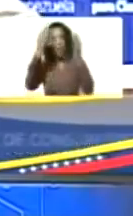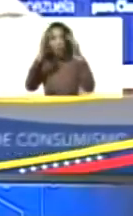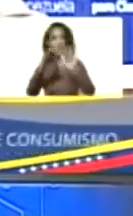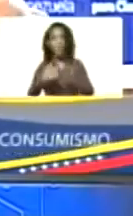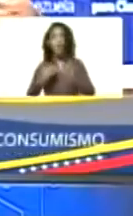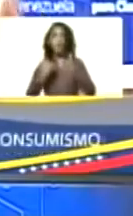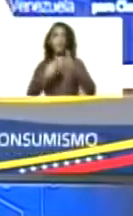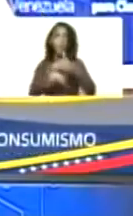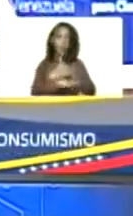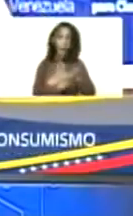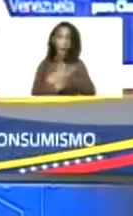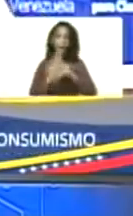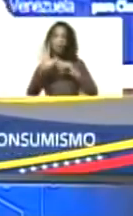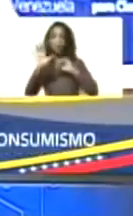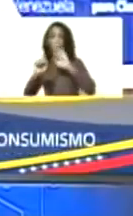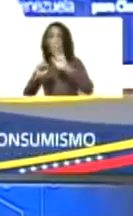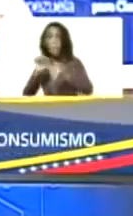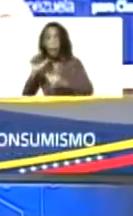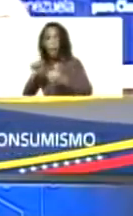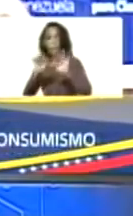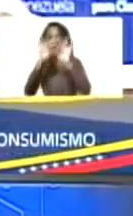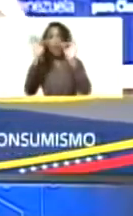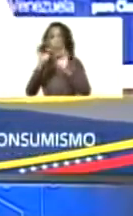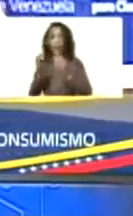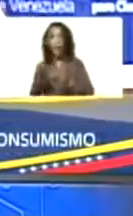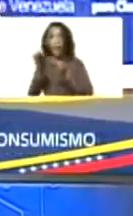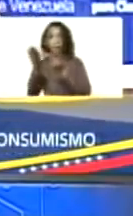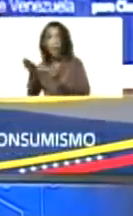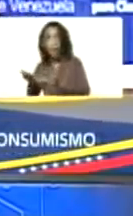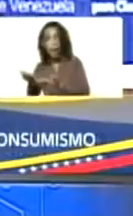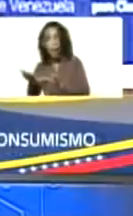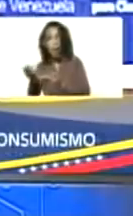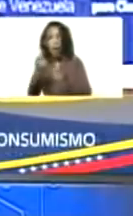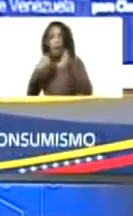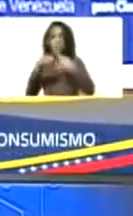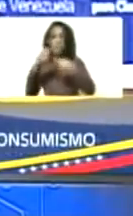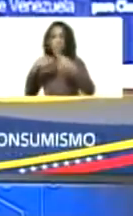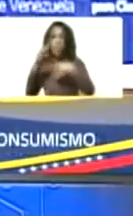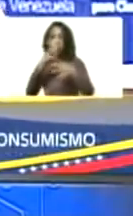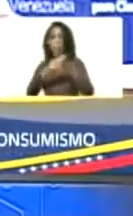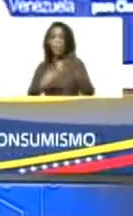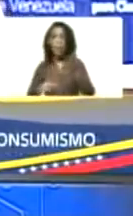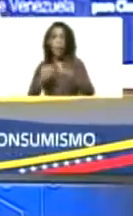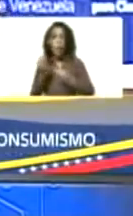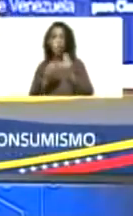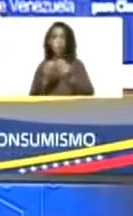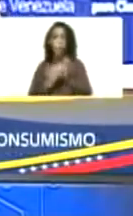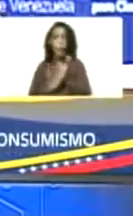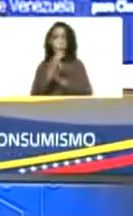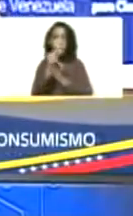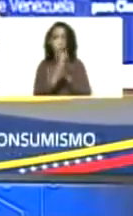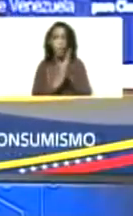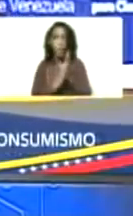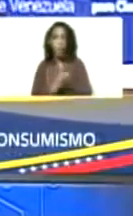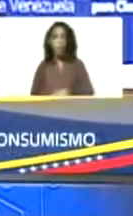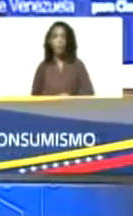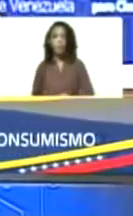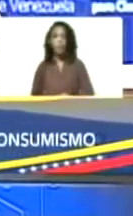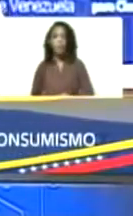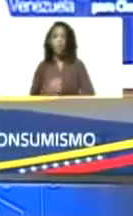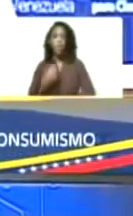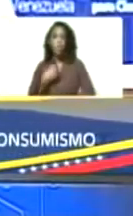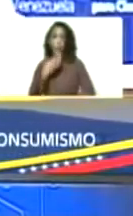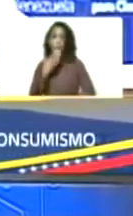a comprar regalos, a vender sus productos como emprendedores. Yo les